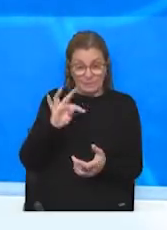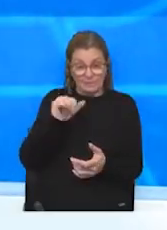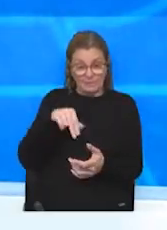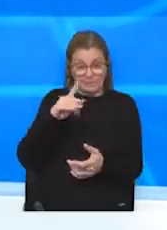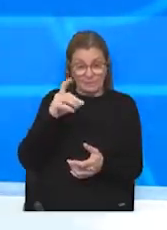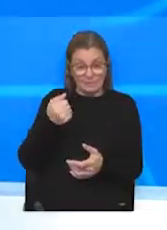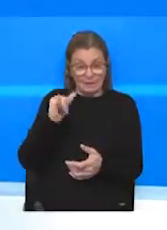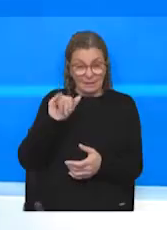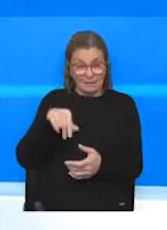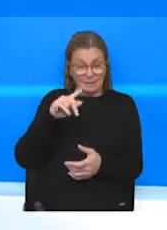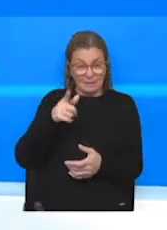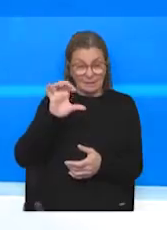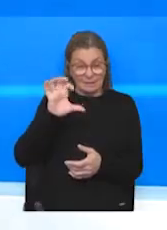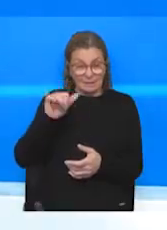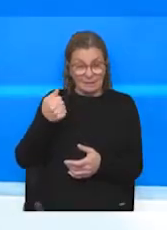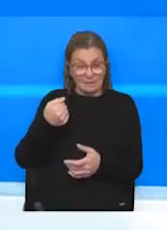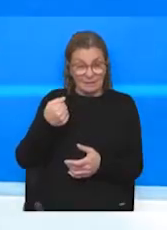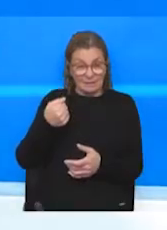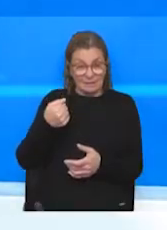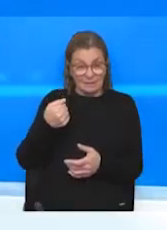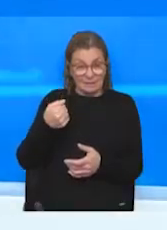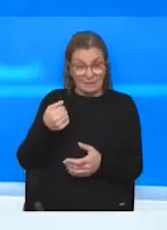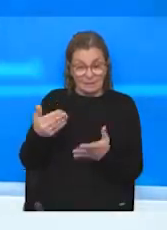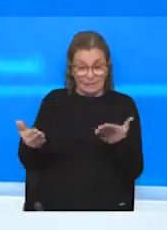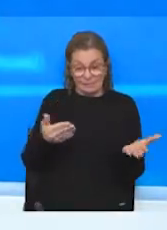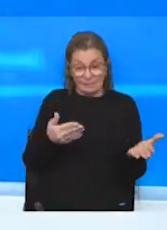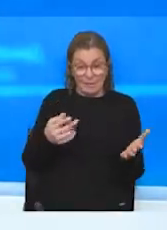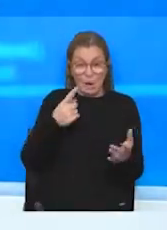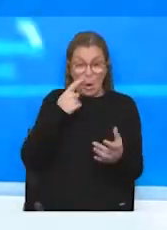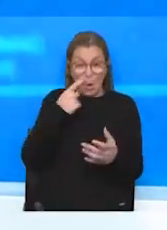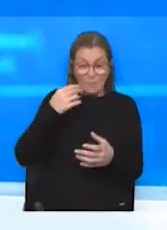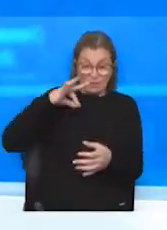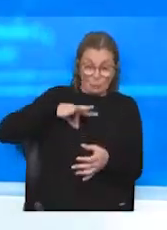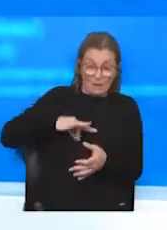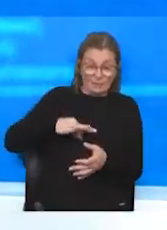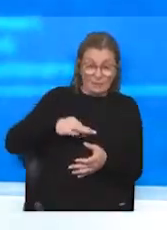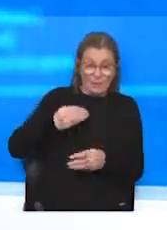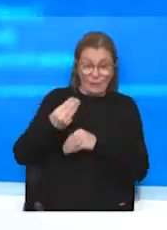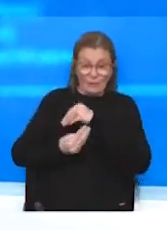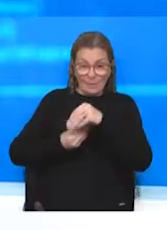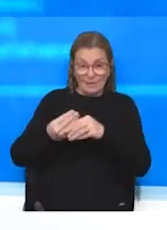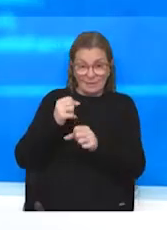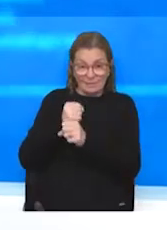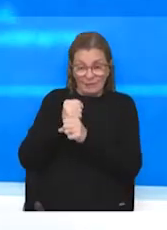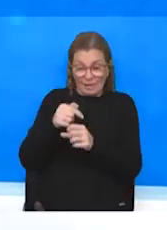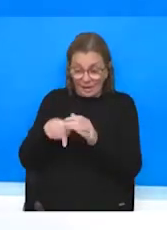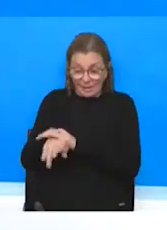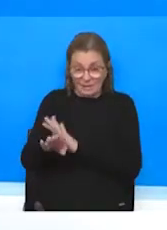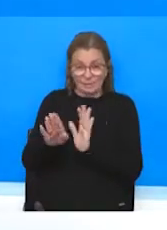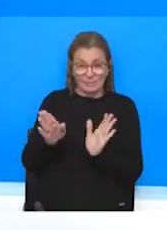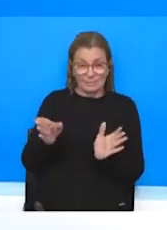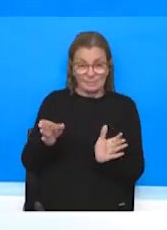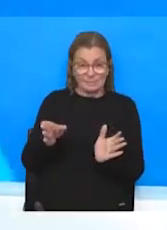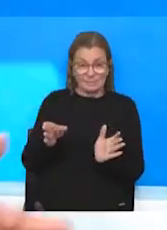le vendía sponsor por el costado había cajas paralelas el señor se cobraba su buen sueldo sus familiares trabajaban ahí